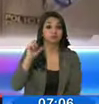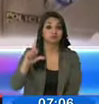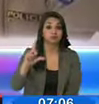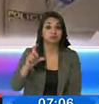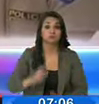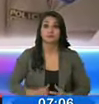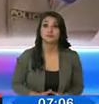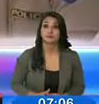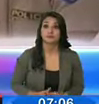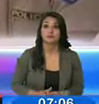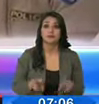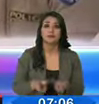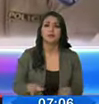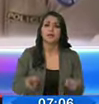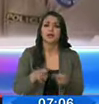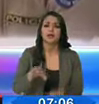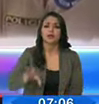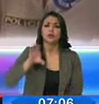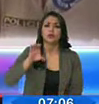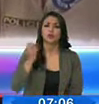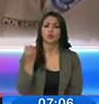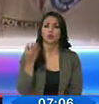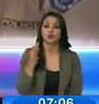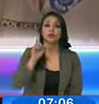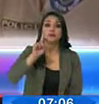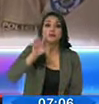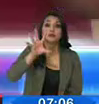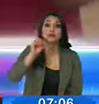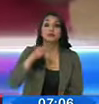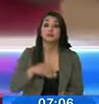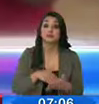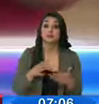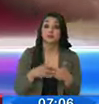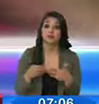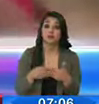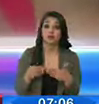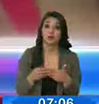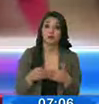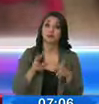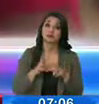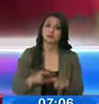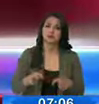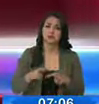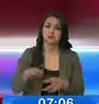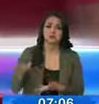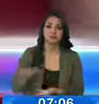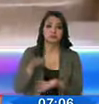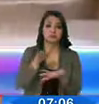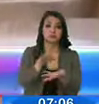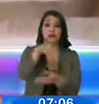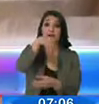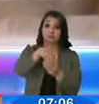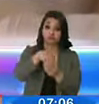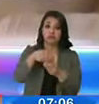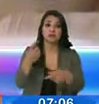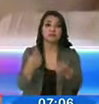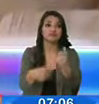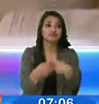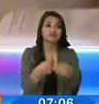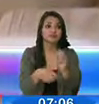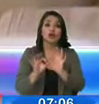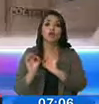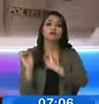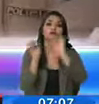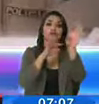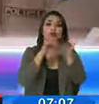costo aproximado de esto es de alrededor de unos $150,000. Aún se investiga si el alcaloide era para consumo interno o para sacarlo del